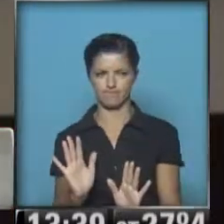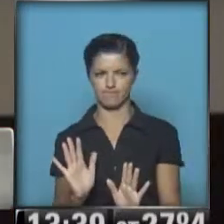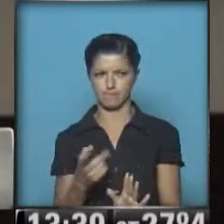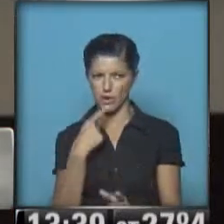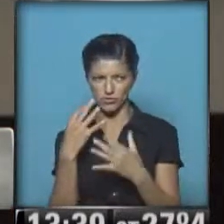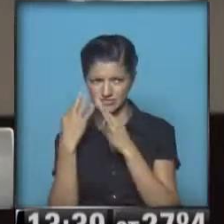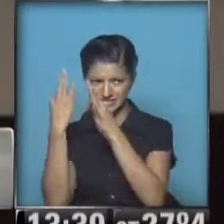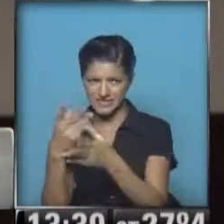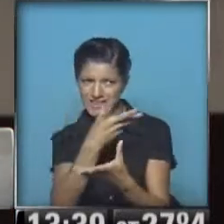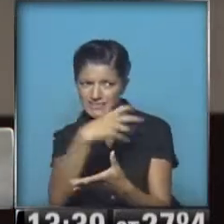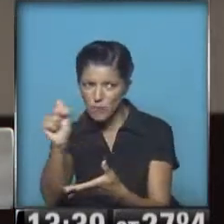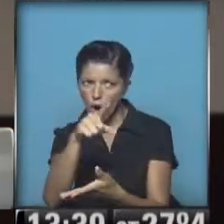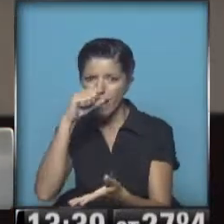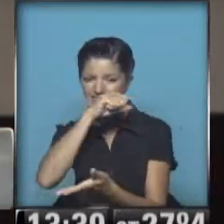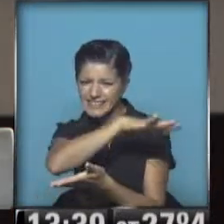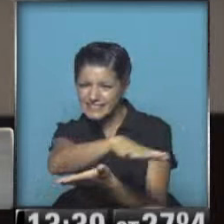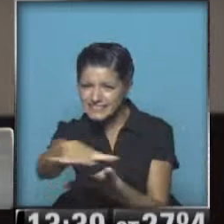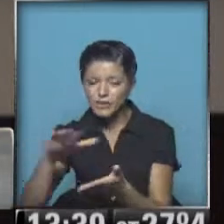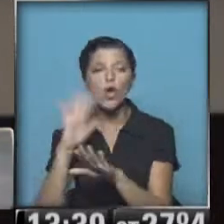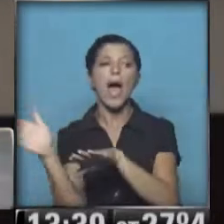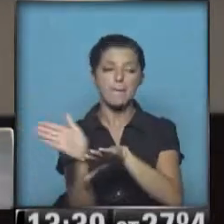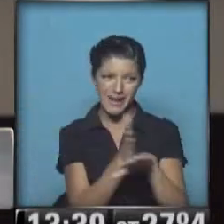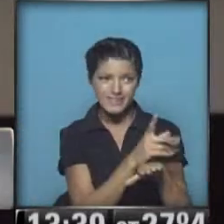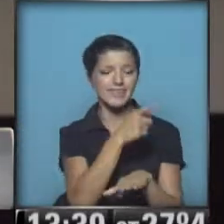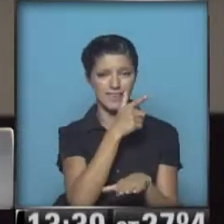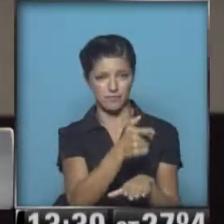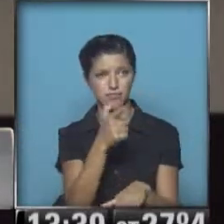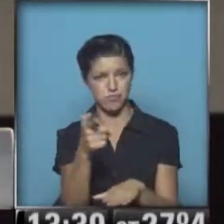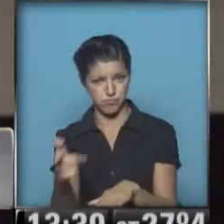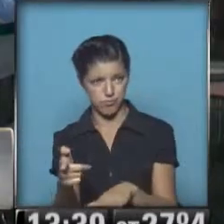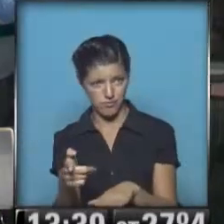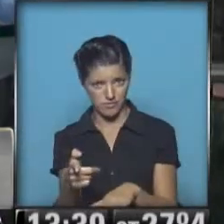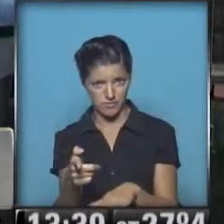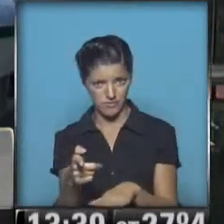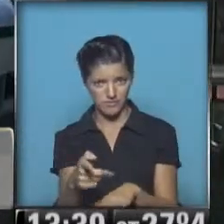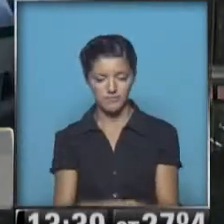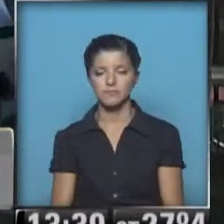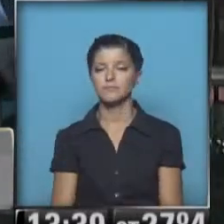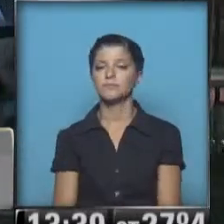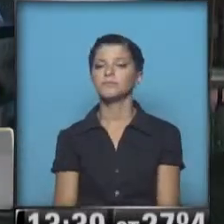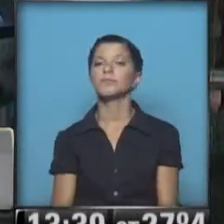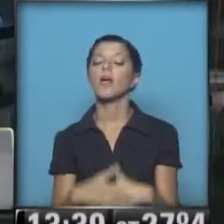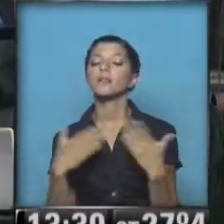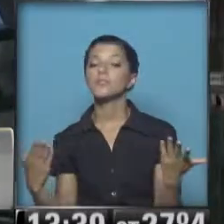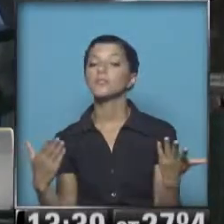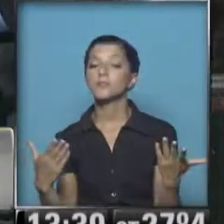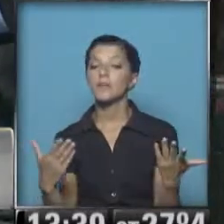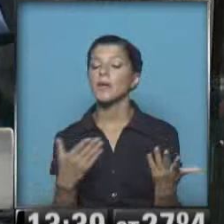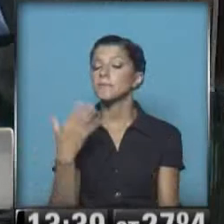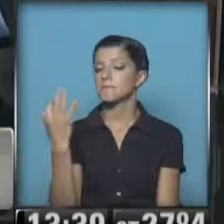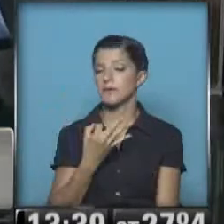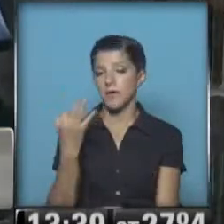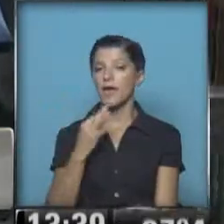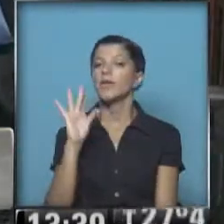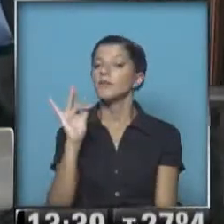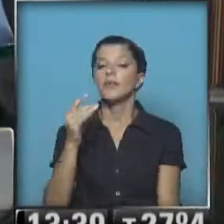llevó al desierto, más allá de las masacres sistemáticas que hubo. Y me parece muy, muy difícil realmente